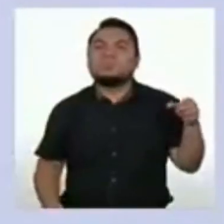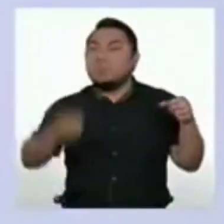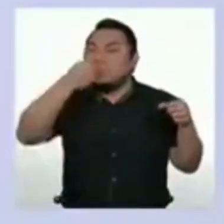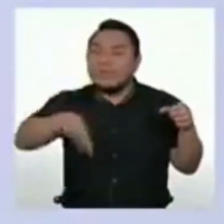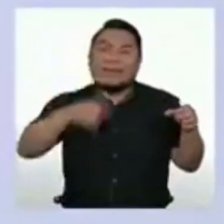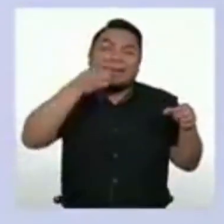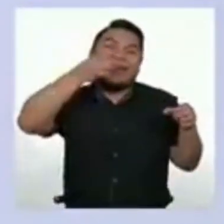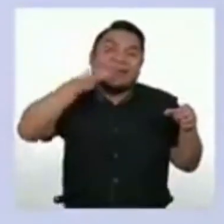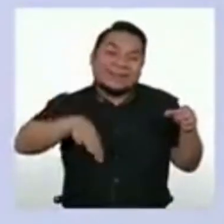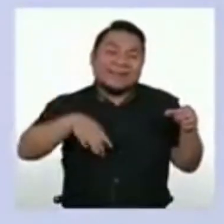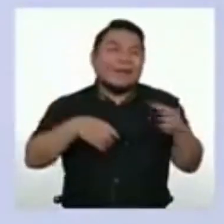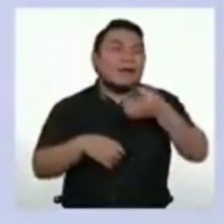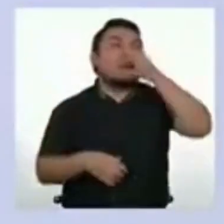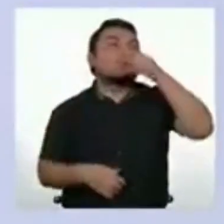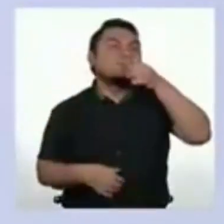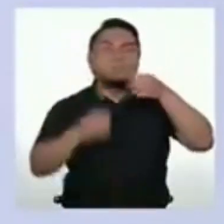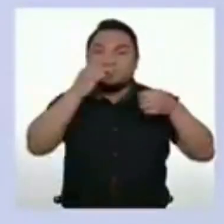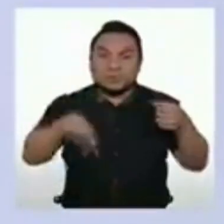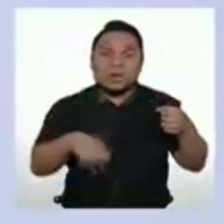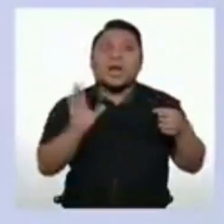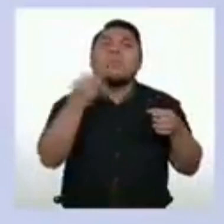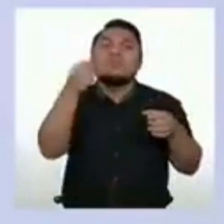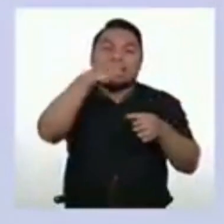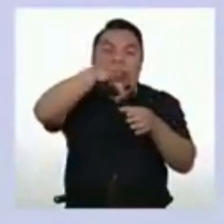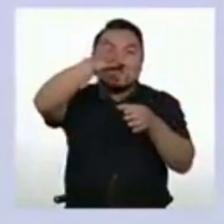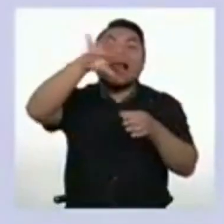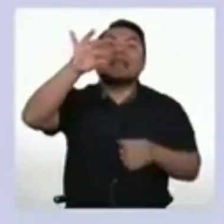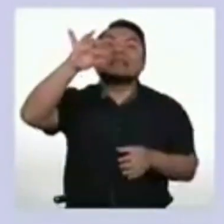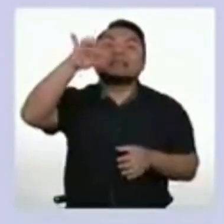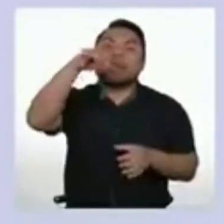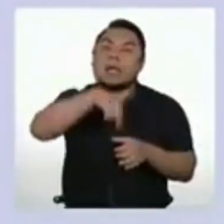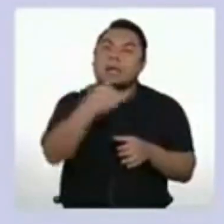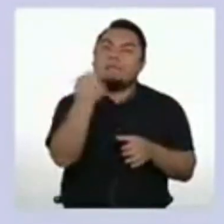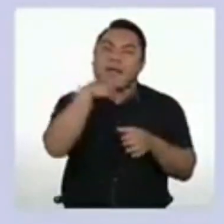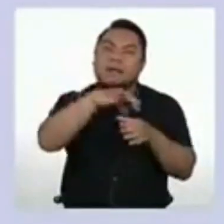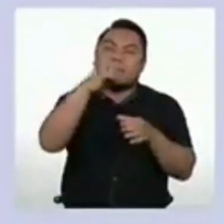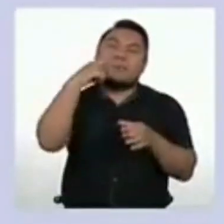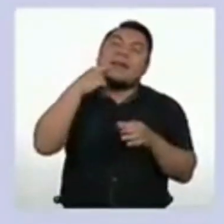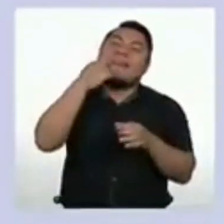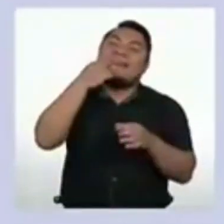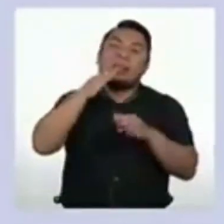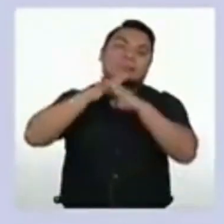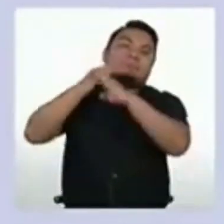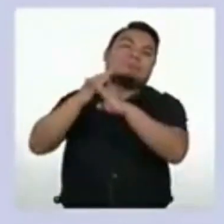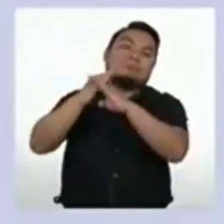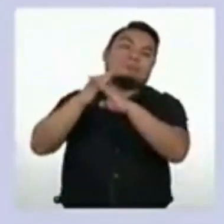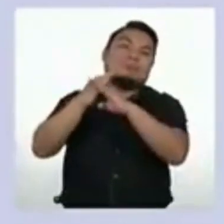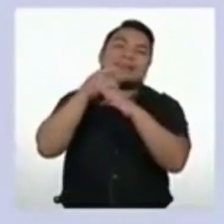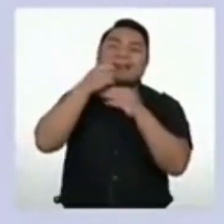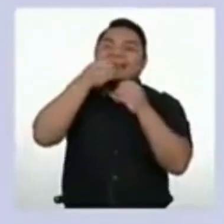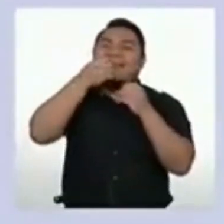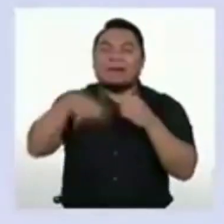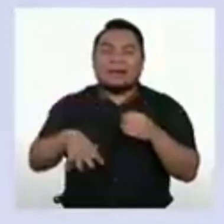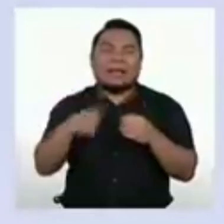diente. Esto para aprovechar la propiedad antiséptica de la sal, es decir, para que ésta ayude a que la encía no